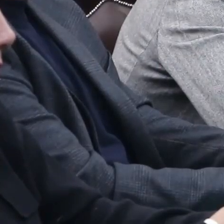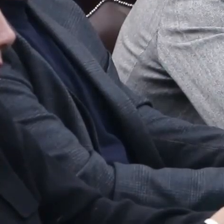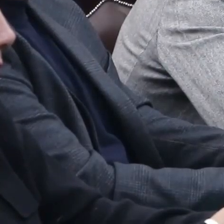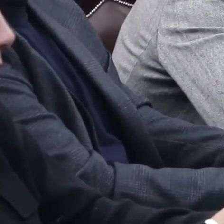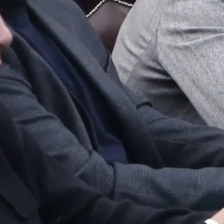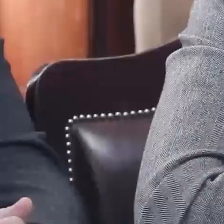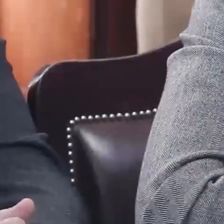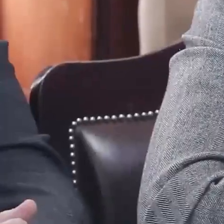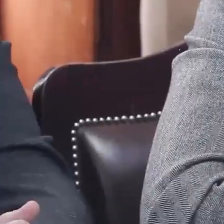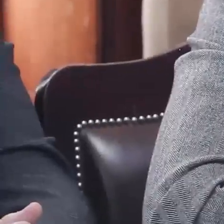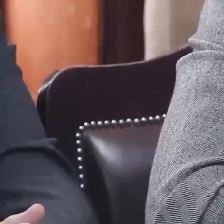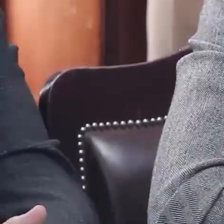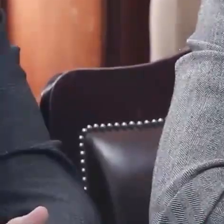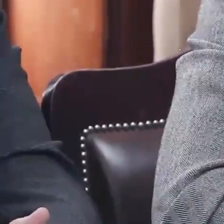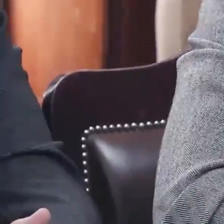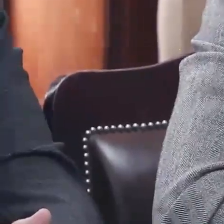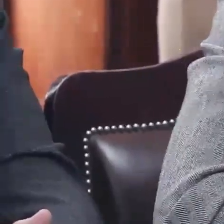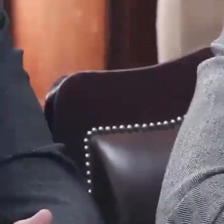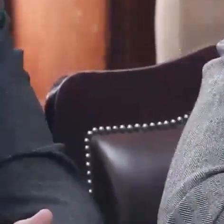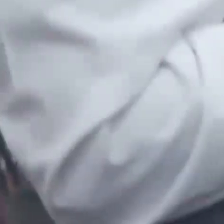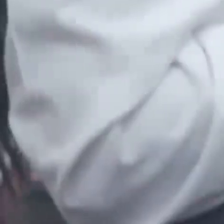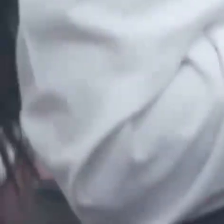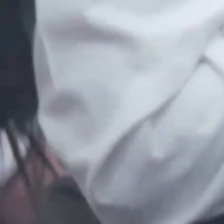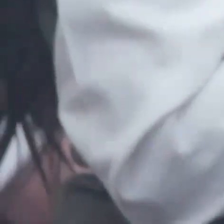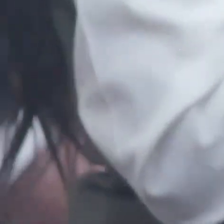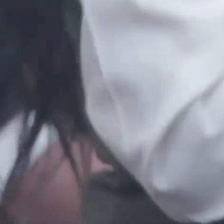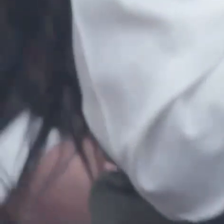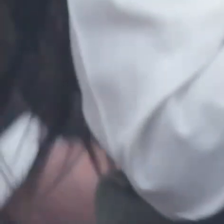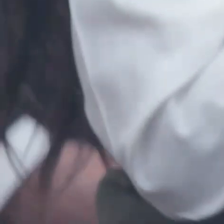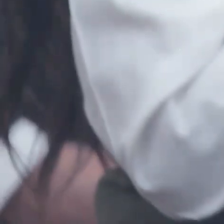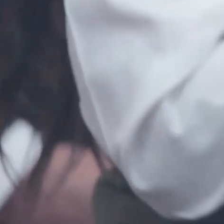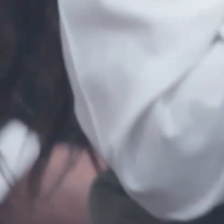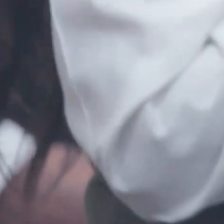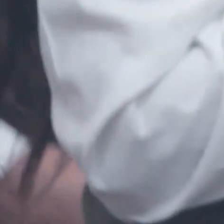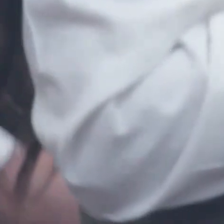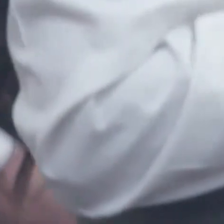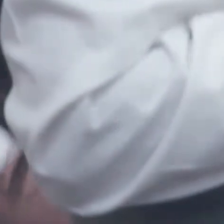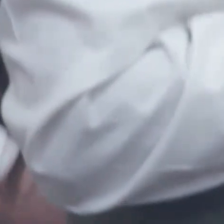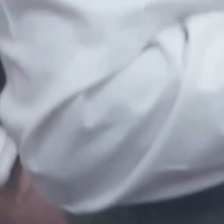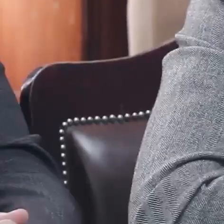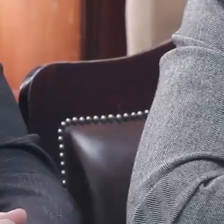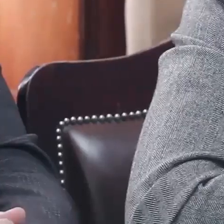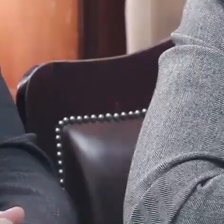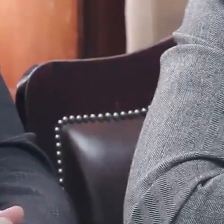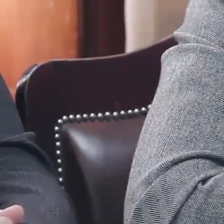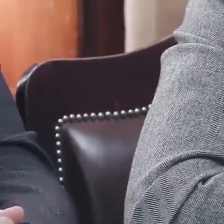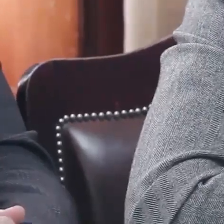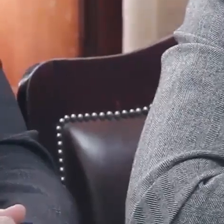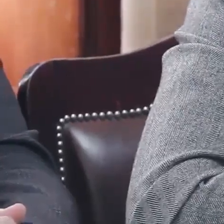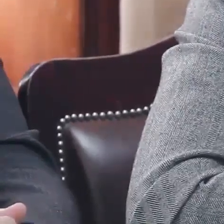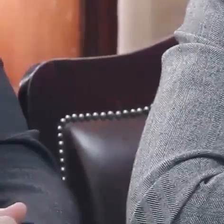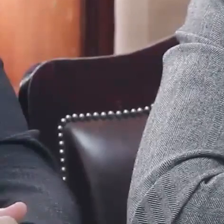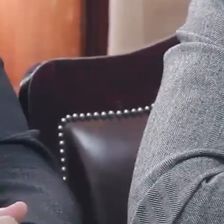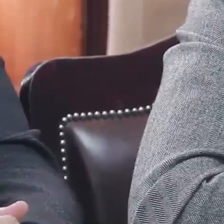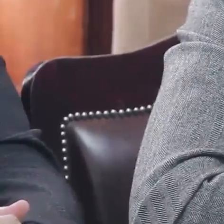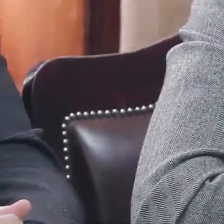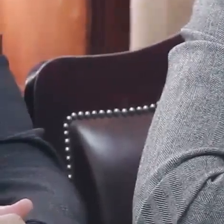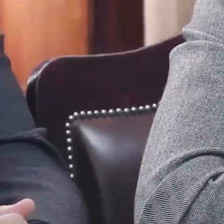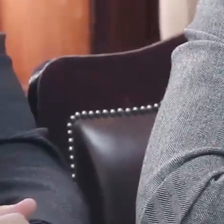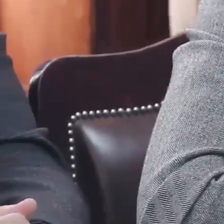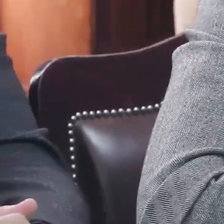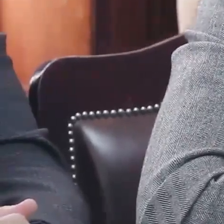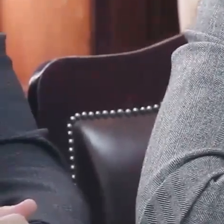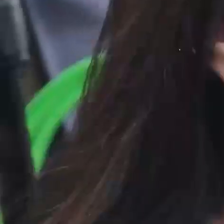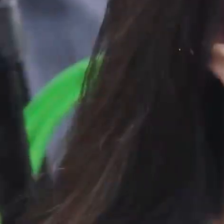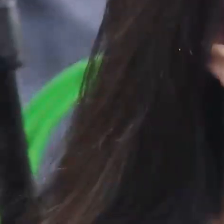el 1 de abril de 2027. Ahí tendremos que concluir los trabajos y que esté ya vigente en